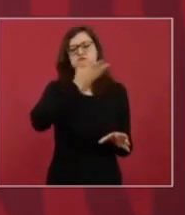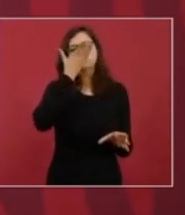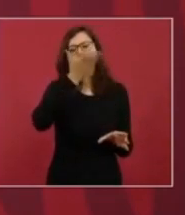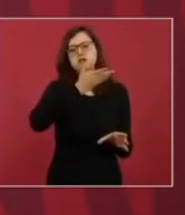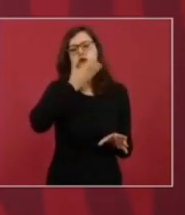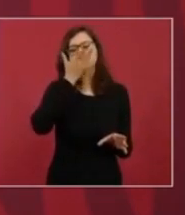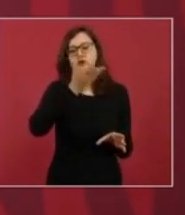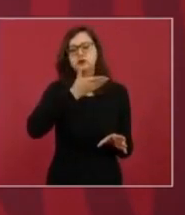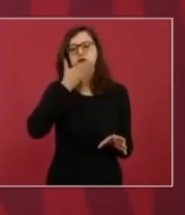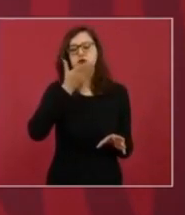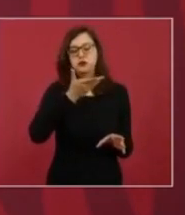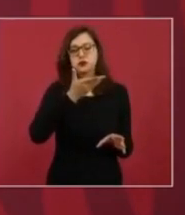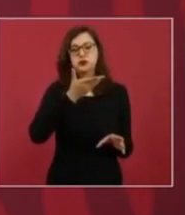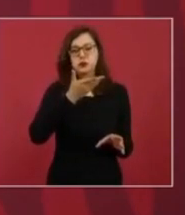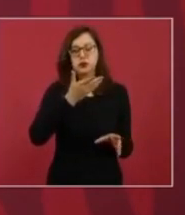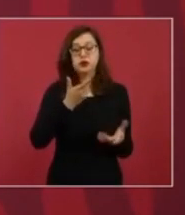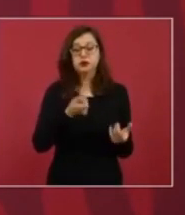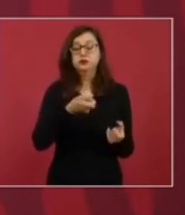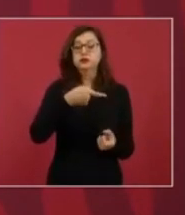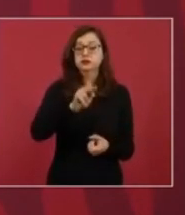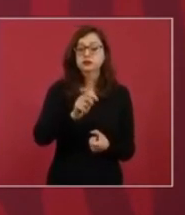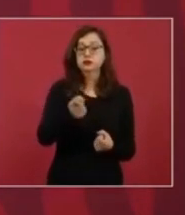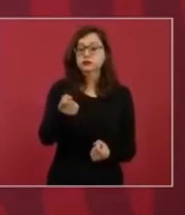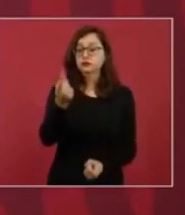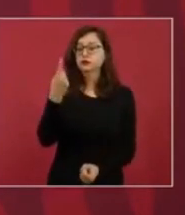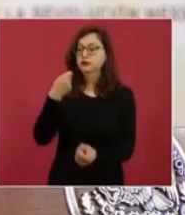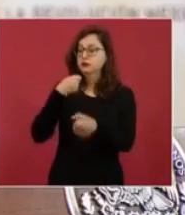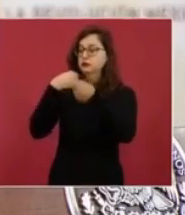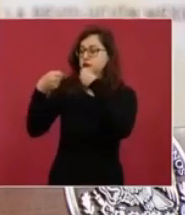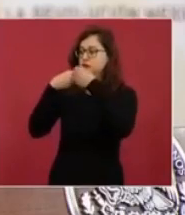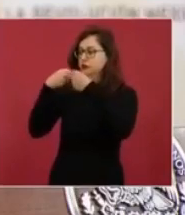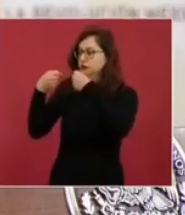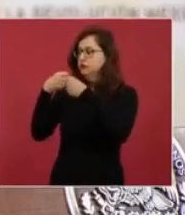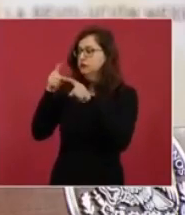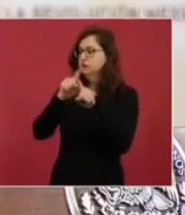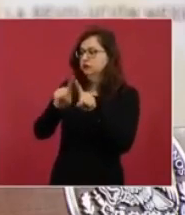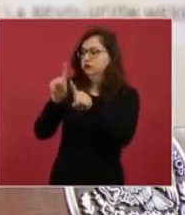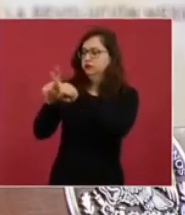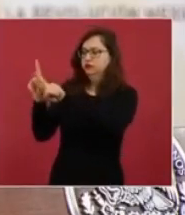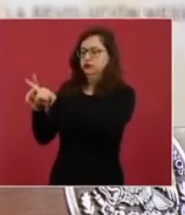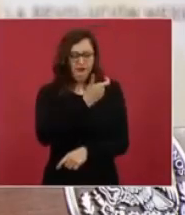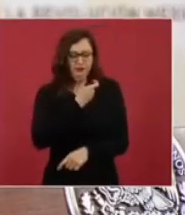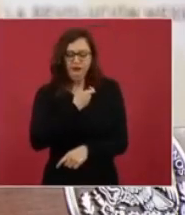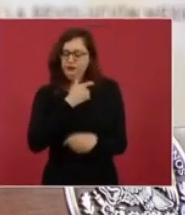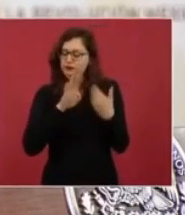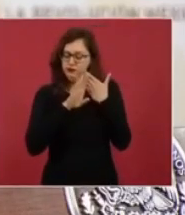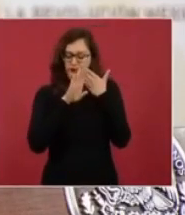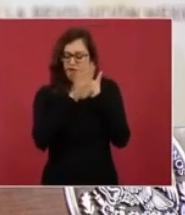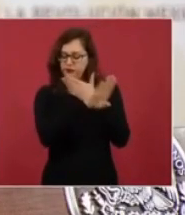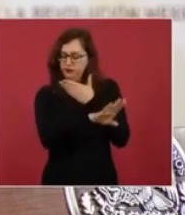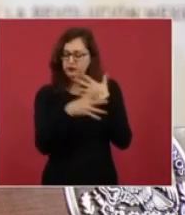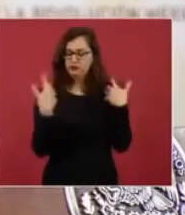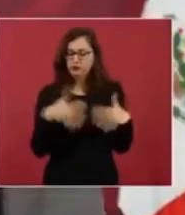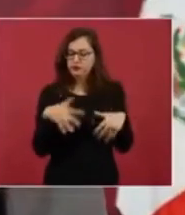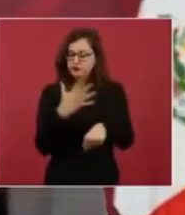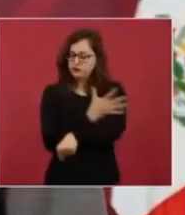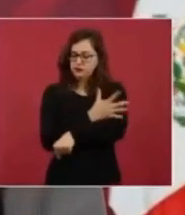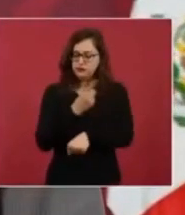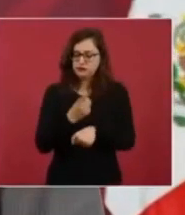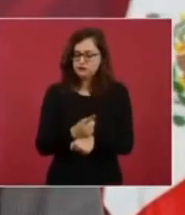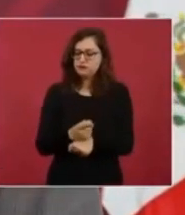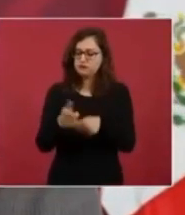subieron los que resistieron que no cayeron en la tentación esos merecen todo nuestro